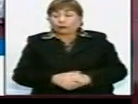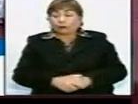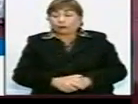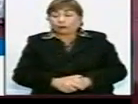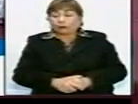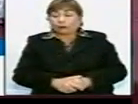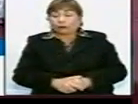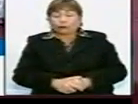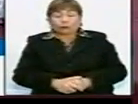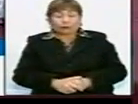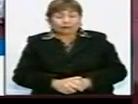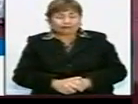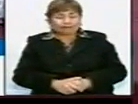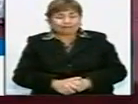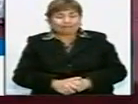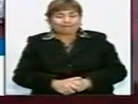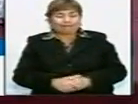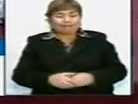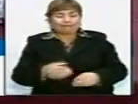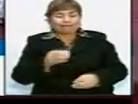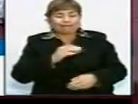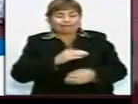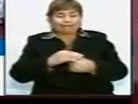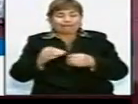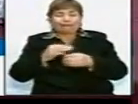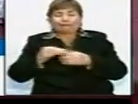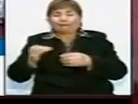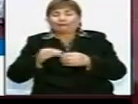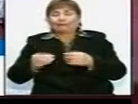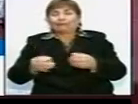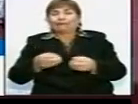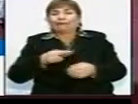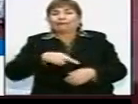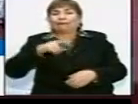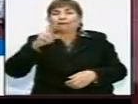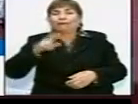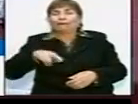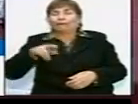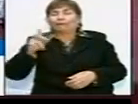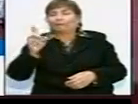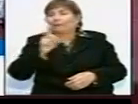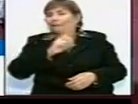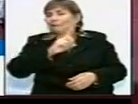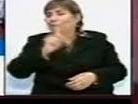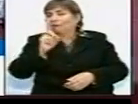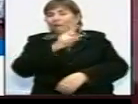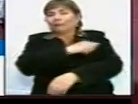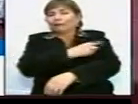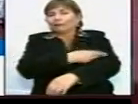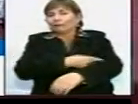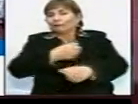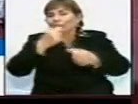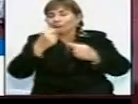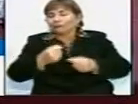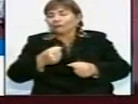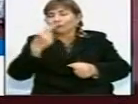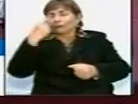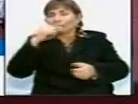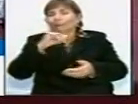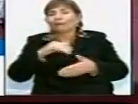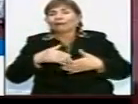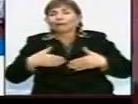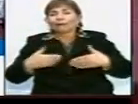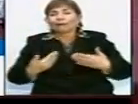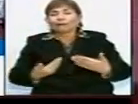habló de ese distrital provincial y nuestro gobierno regional aún no han fortaleció sus capacidades para poder